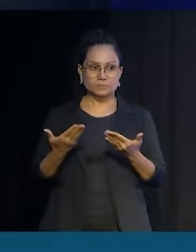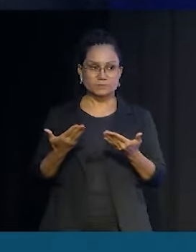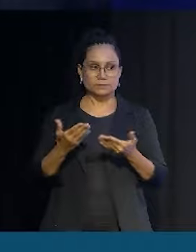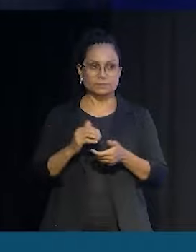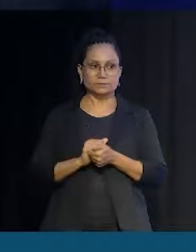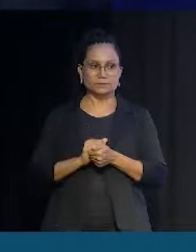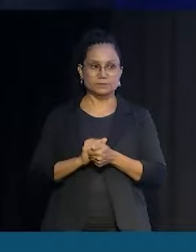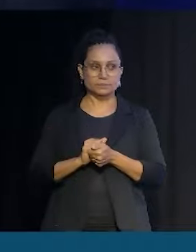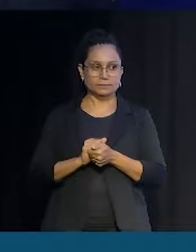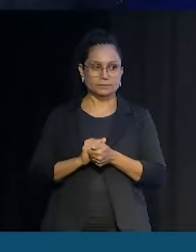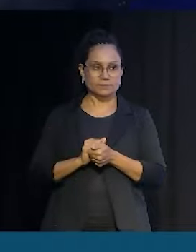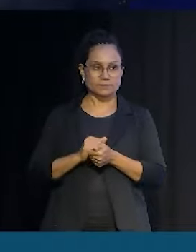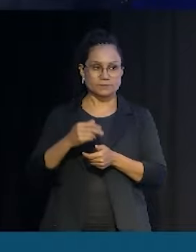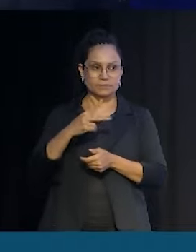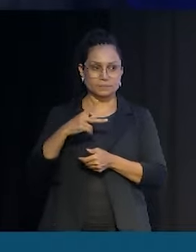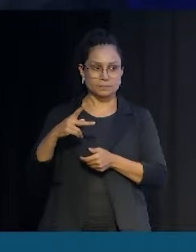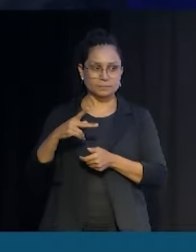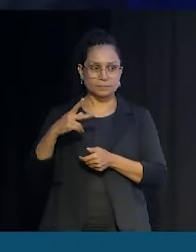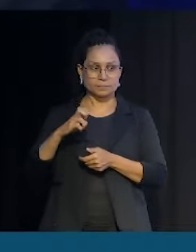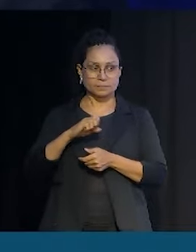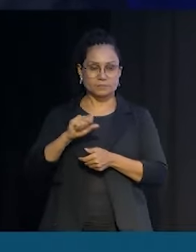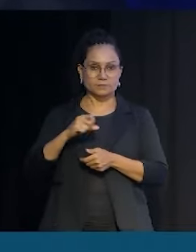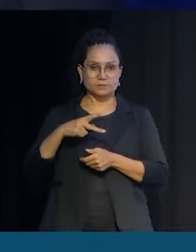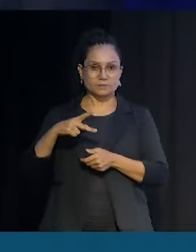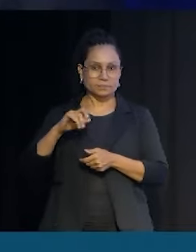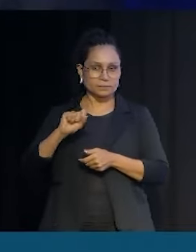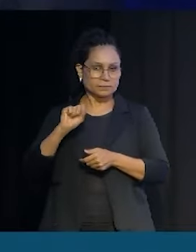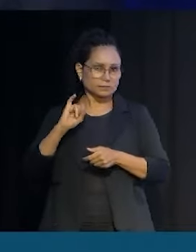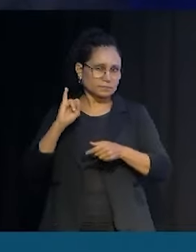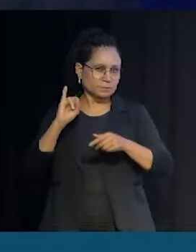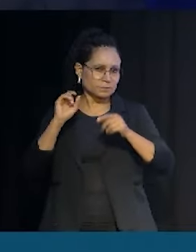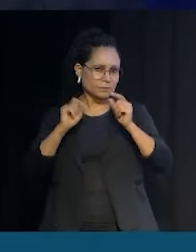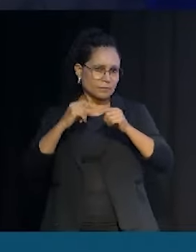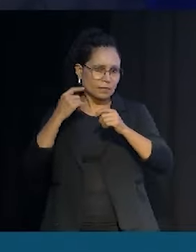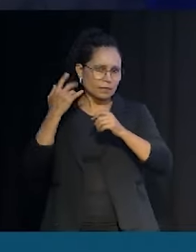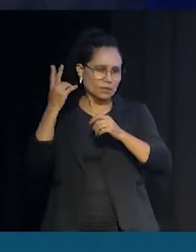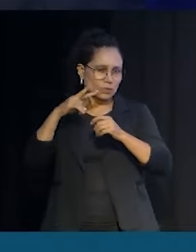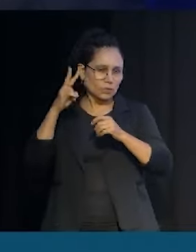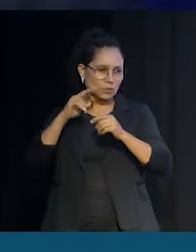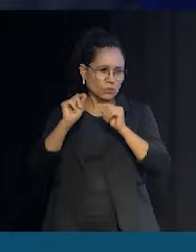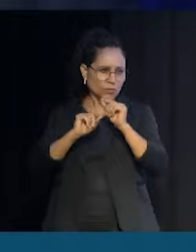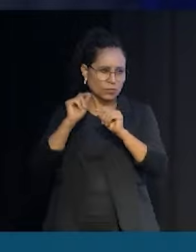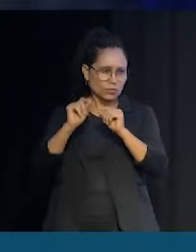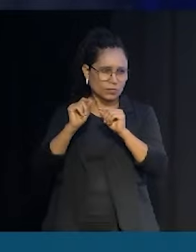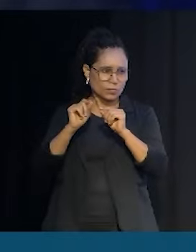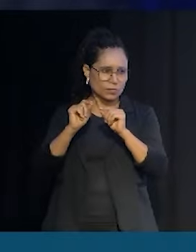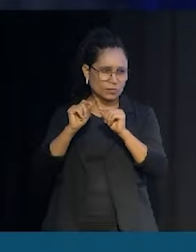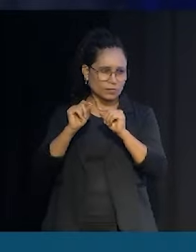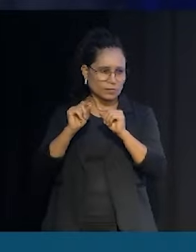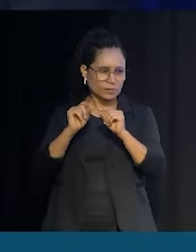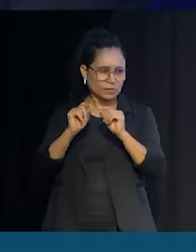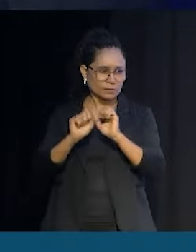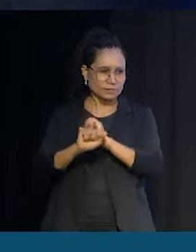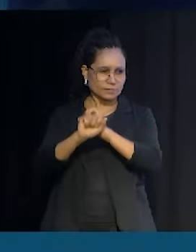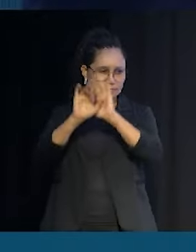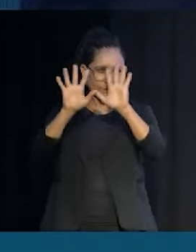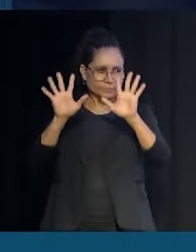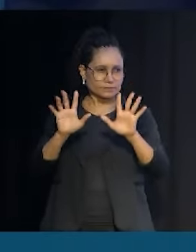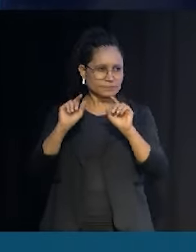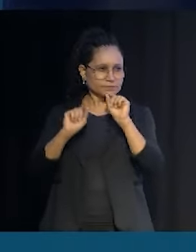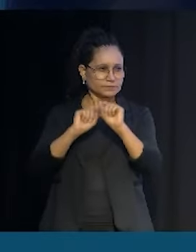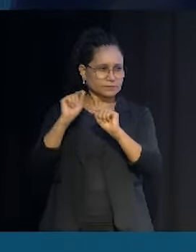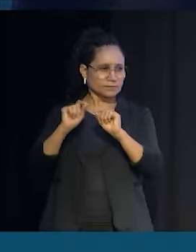frecuentemente del EPEX de Viana, nuestra historia está escrita en este gráfico aquí, muy